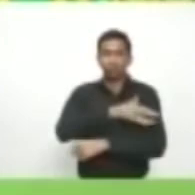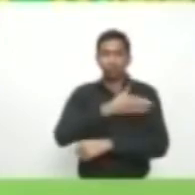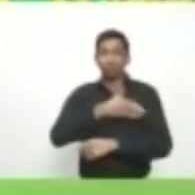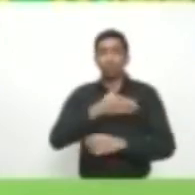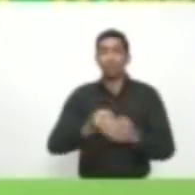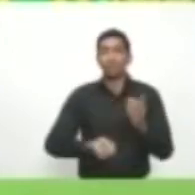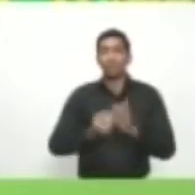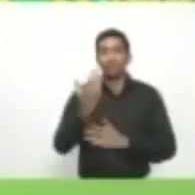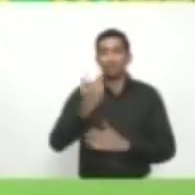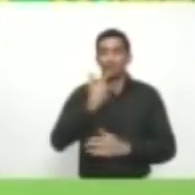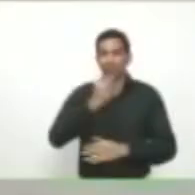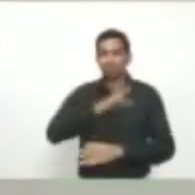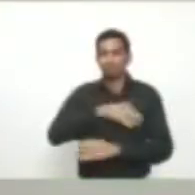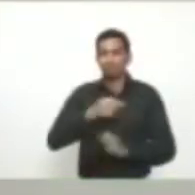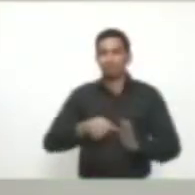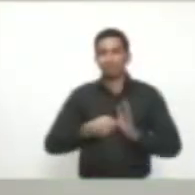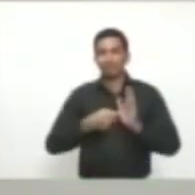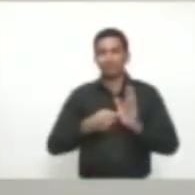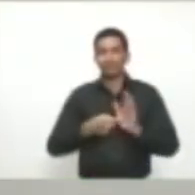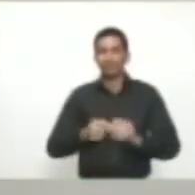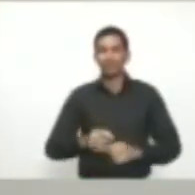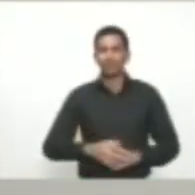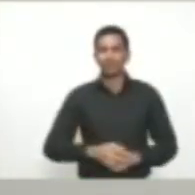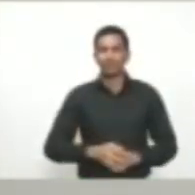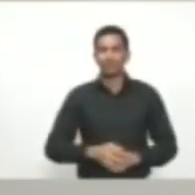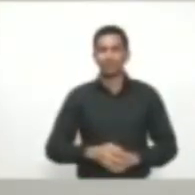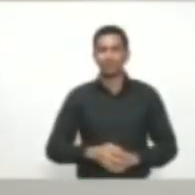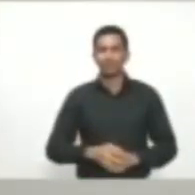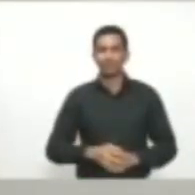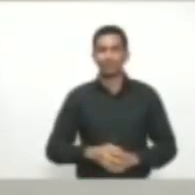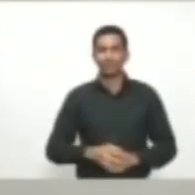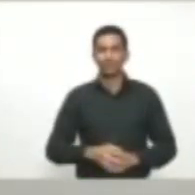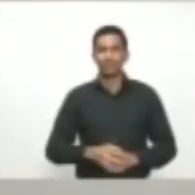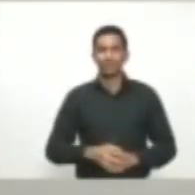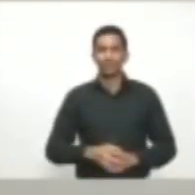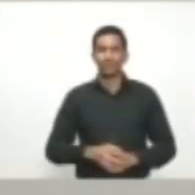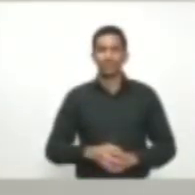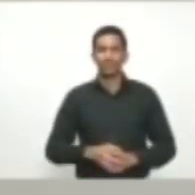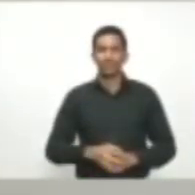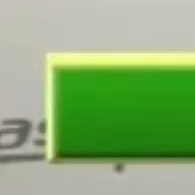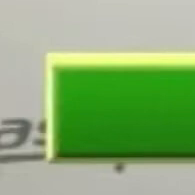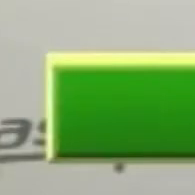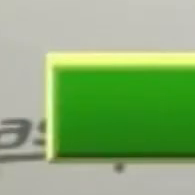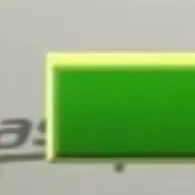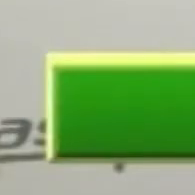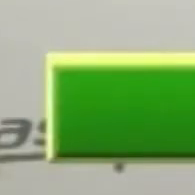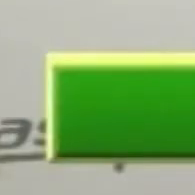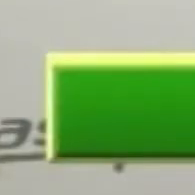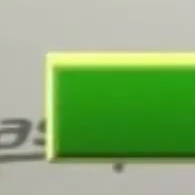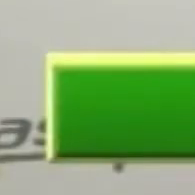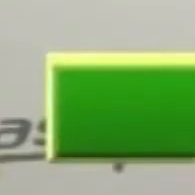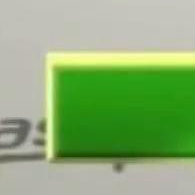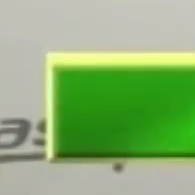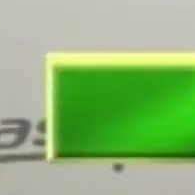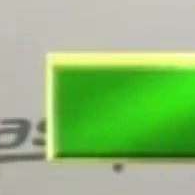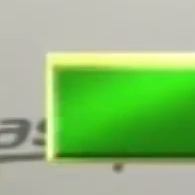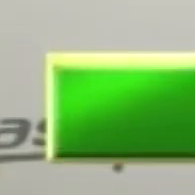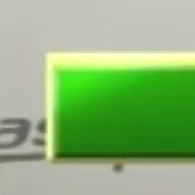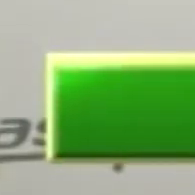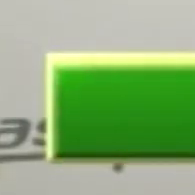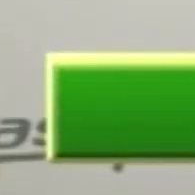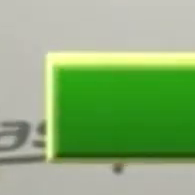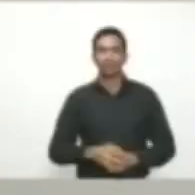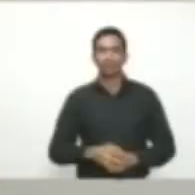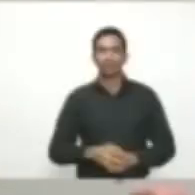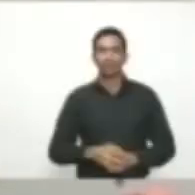Soñando. Veamos. ¿Cómo fue? ¿Cómo decirte cómo fue? Mario